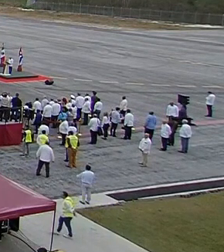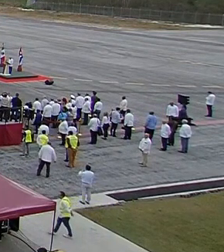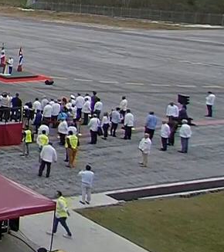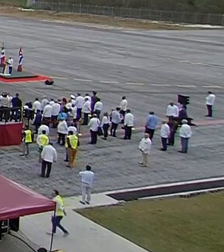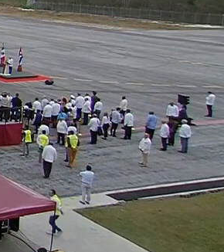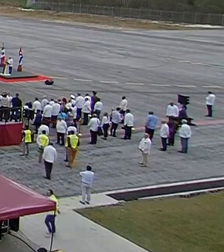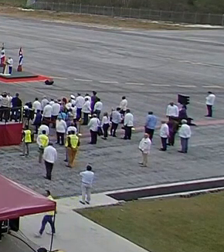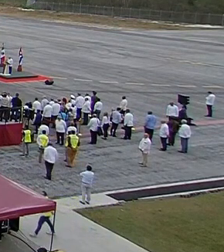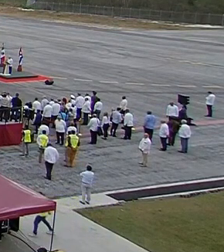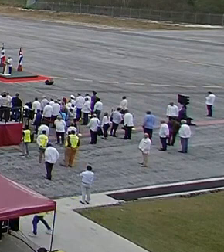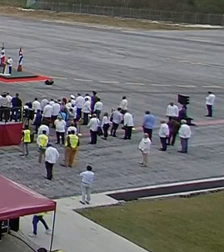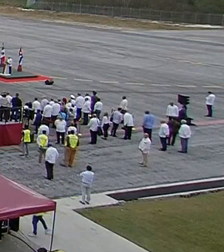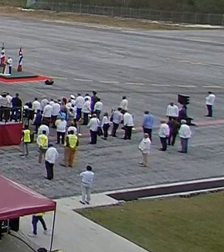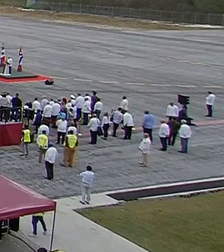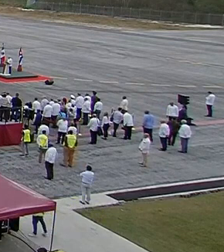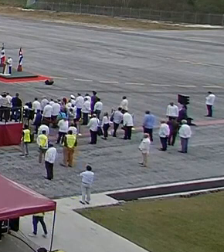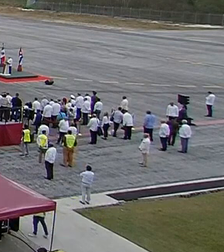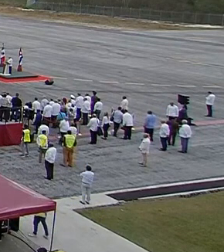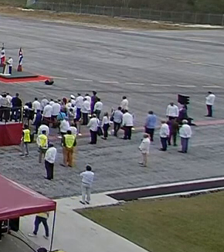Unidos Mexicanos.